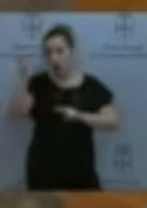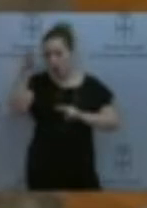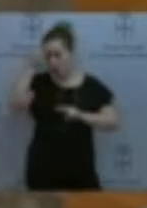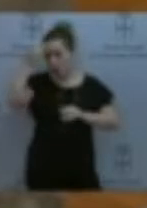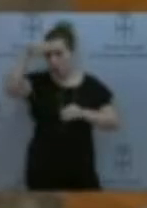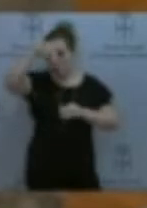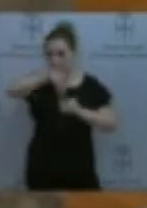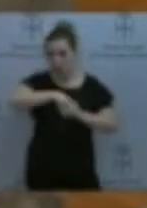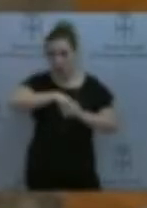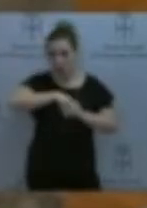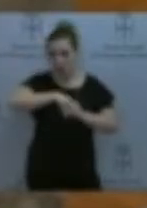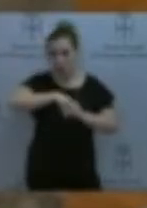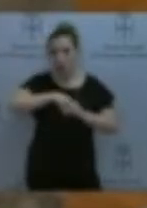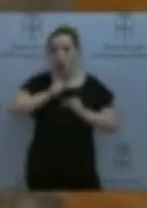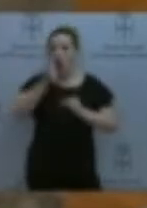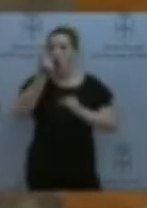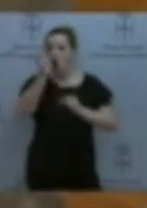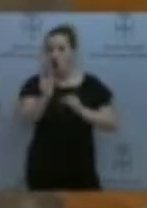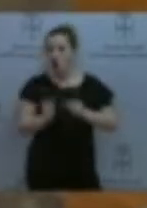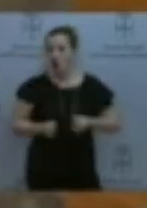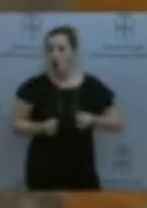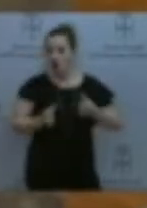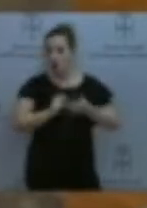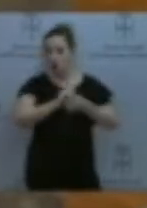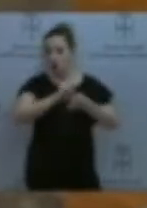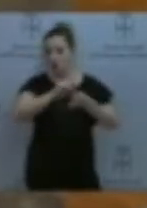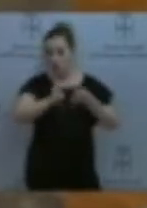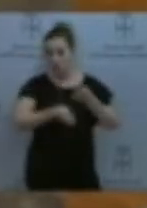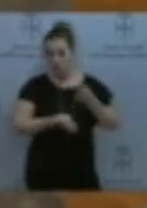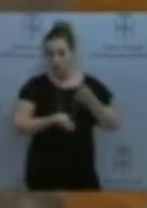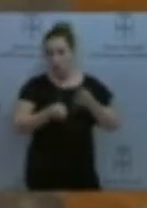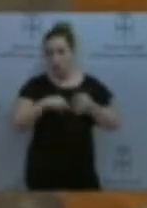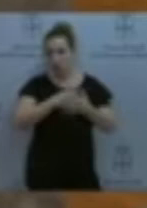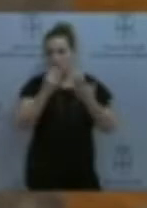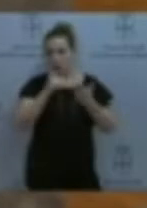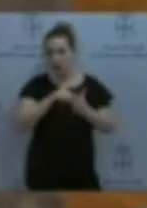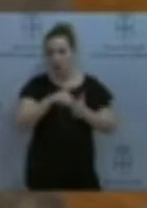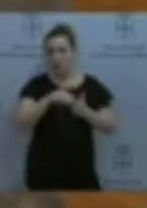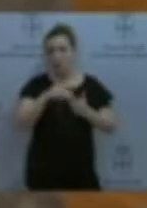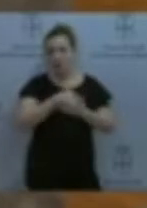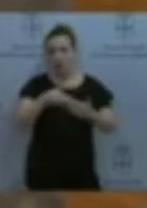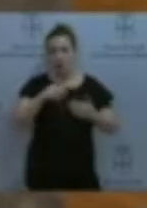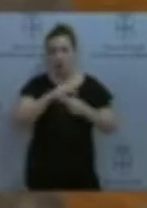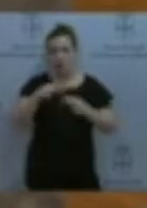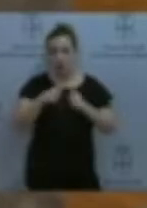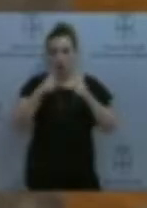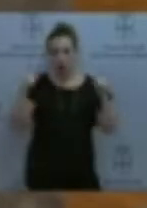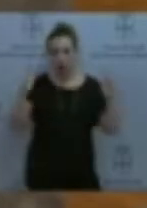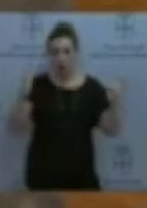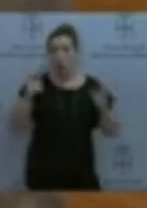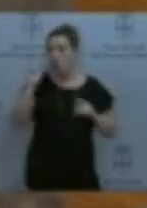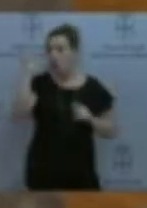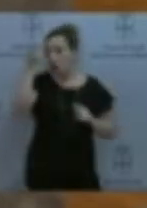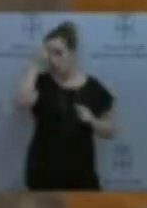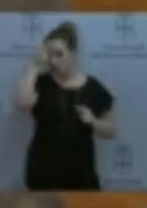día de hoy asciende a unos 18.000 millones de euros al año. Todos esos conceptos deben ser revisados, matizados,